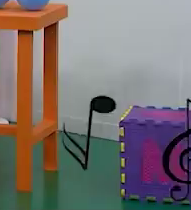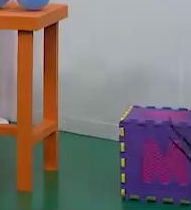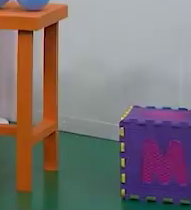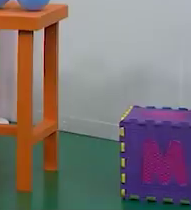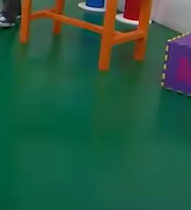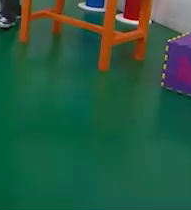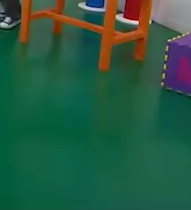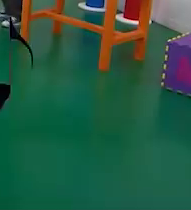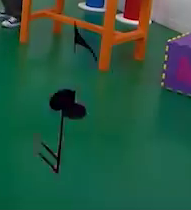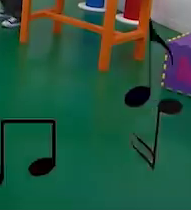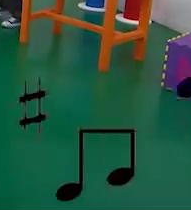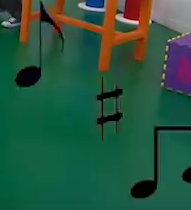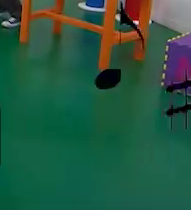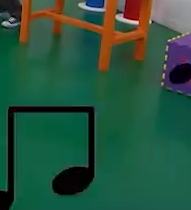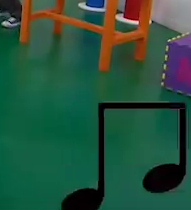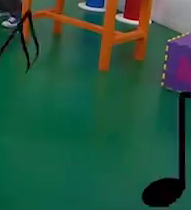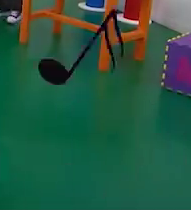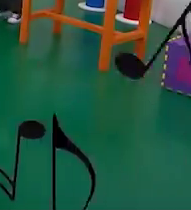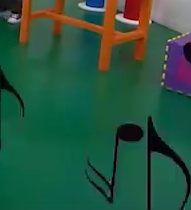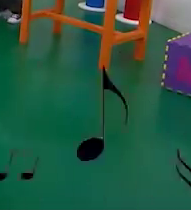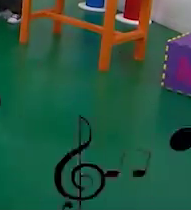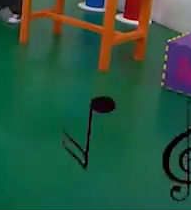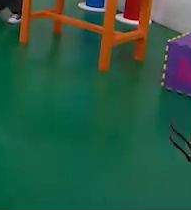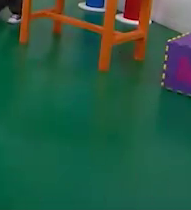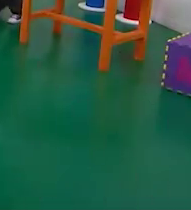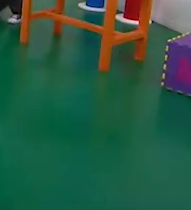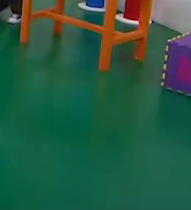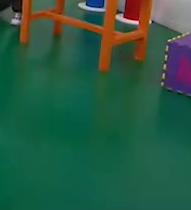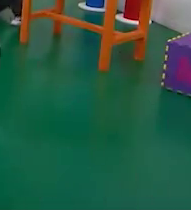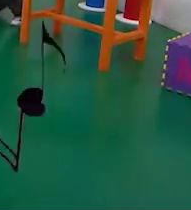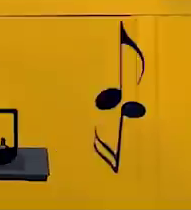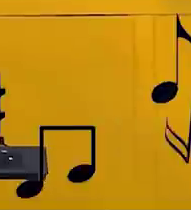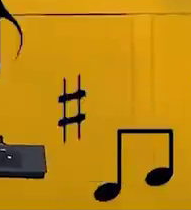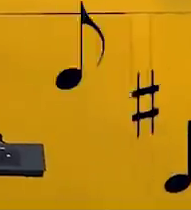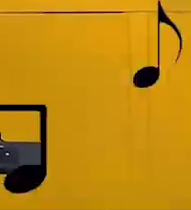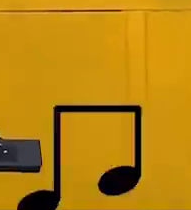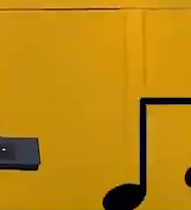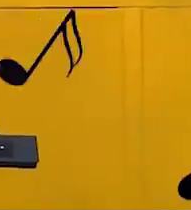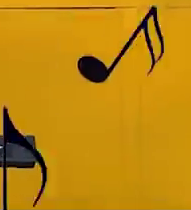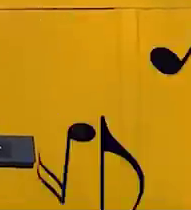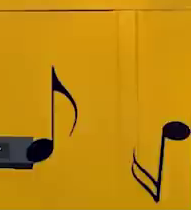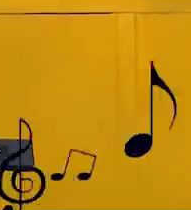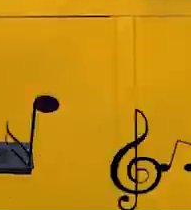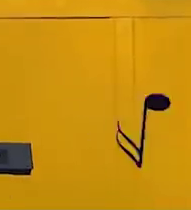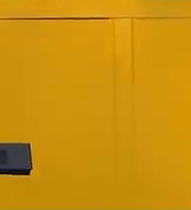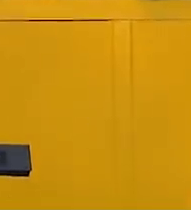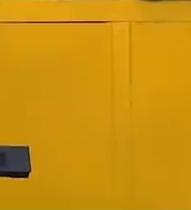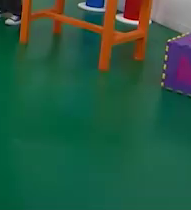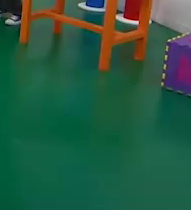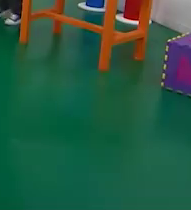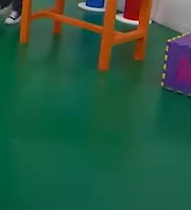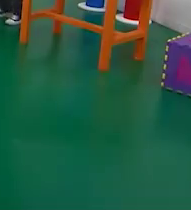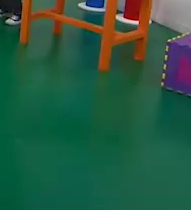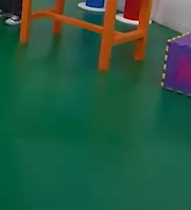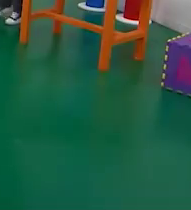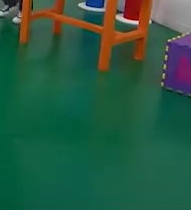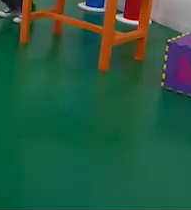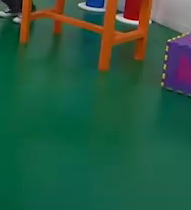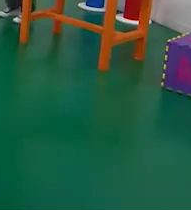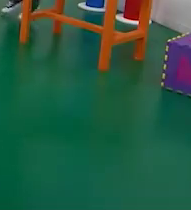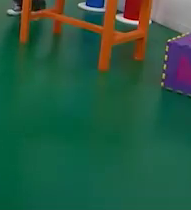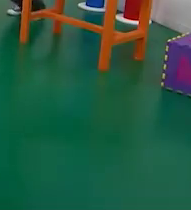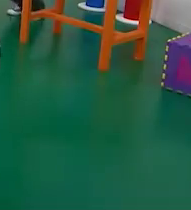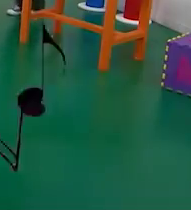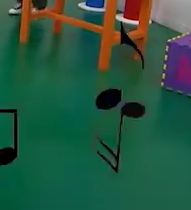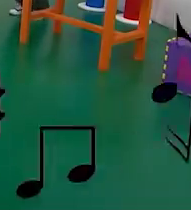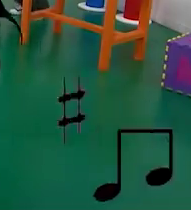nos vamos a agachar. Cuando escuches sonidos agudos, tres brincos vas a dar.